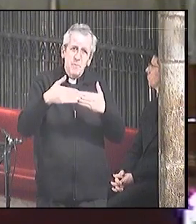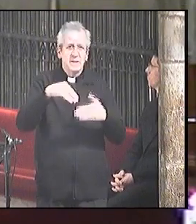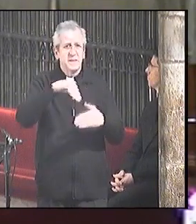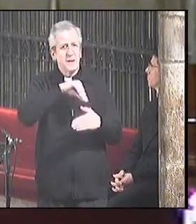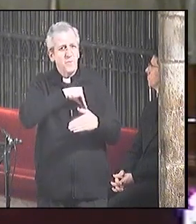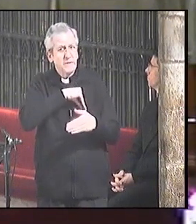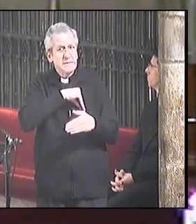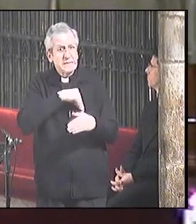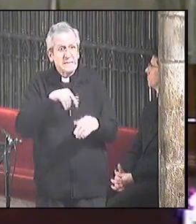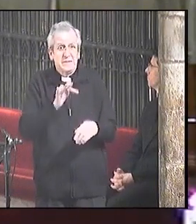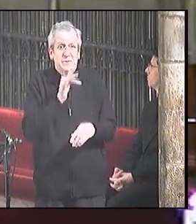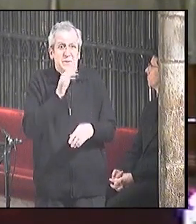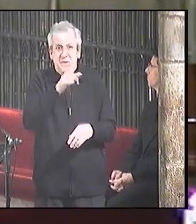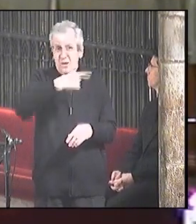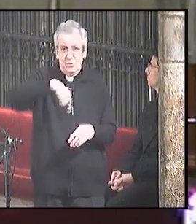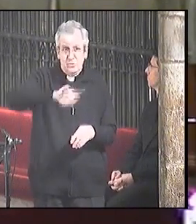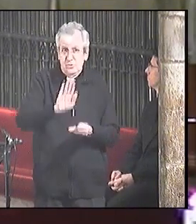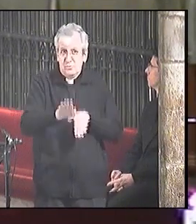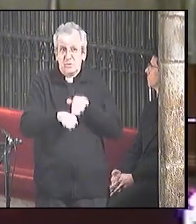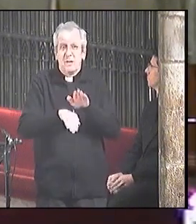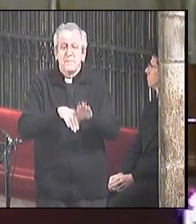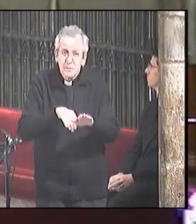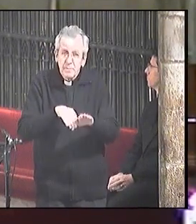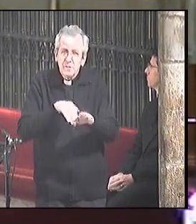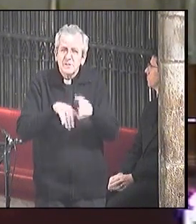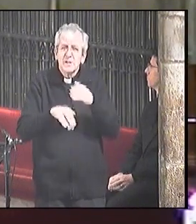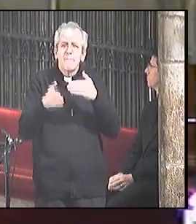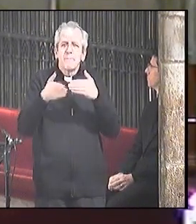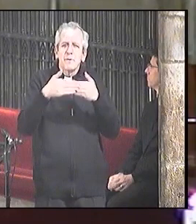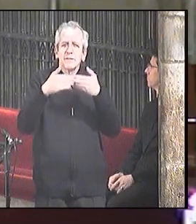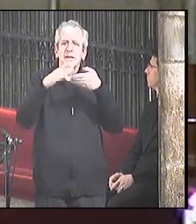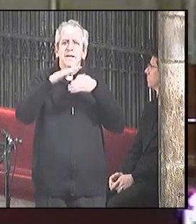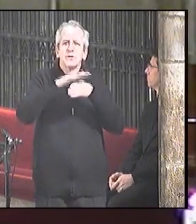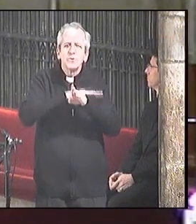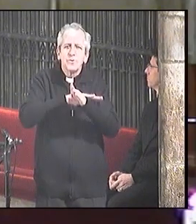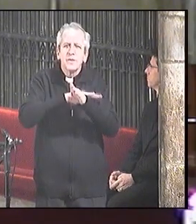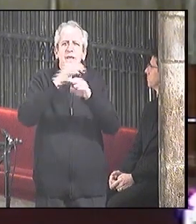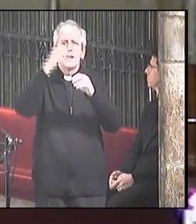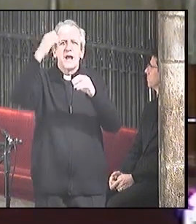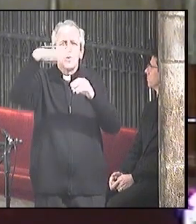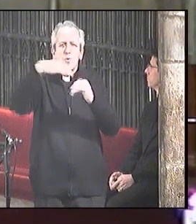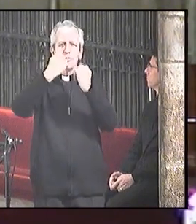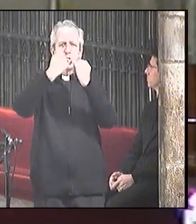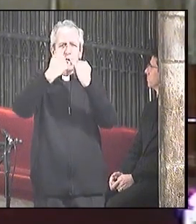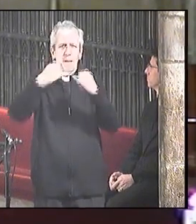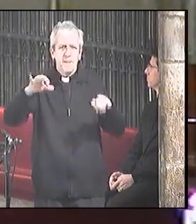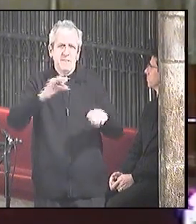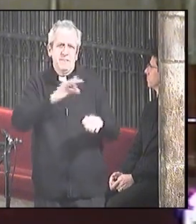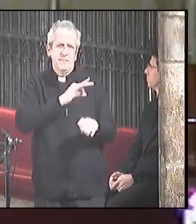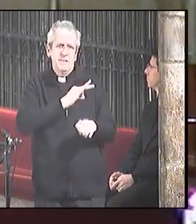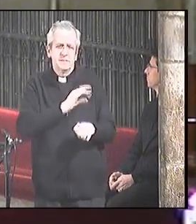nunca hemos franqueado, pero que es una puerta que introduce en la luz y en la paz del Señor.